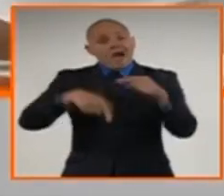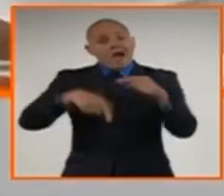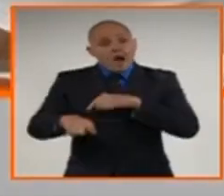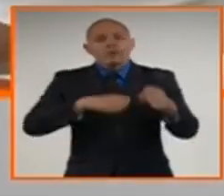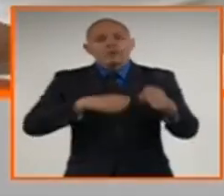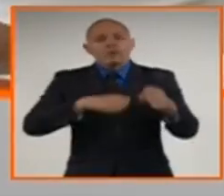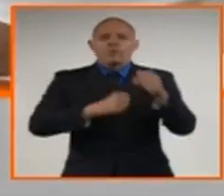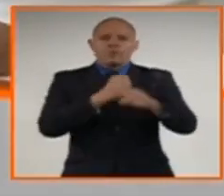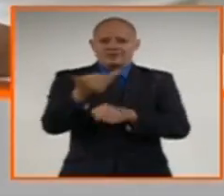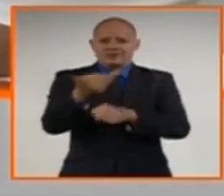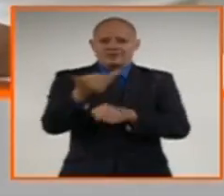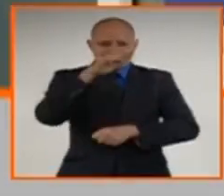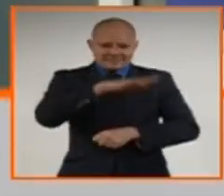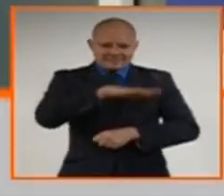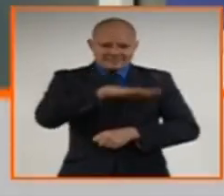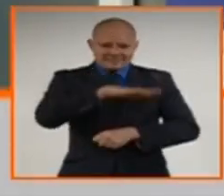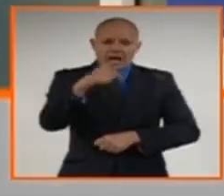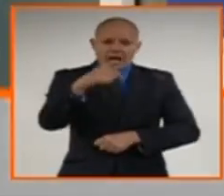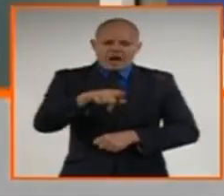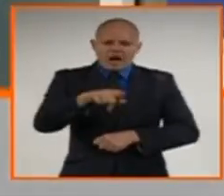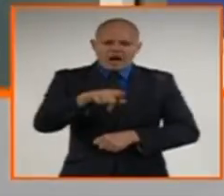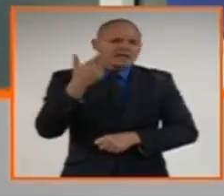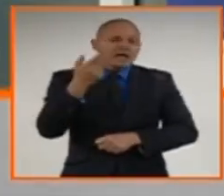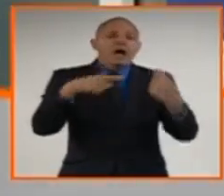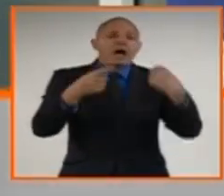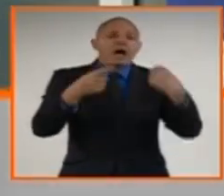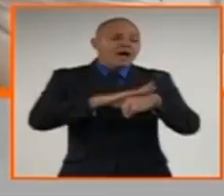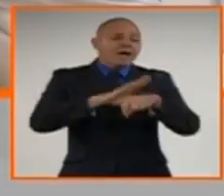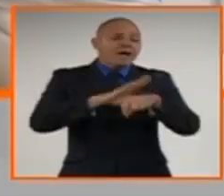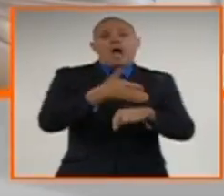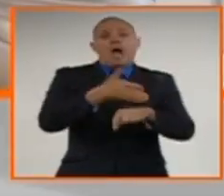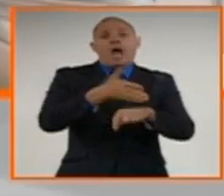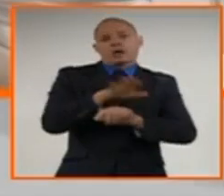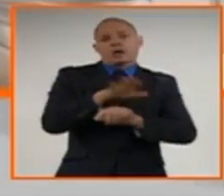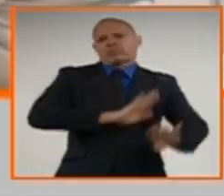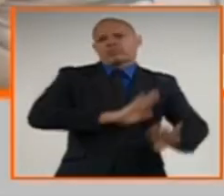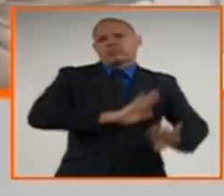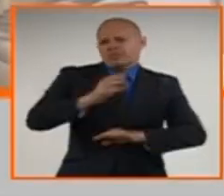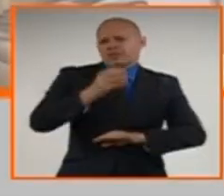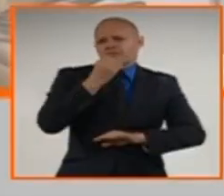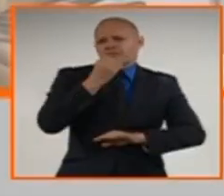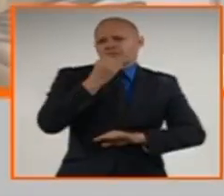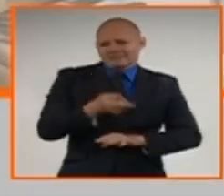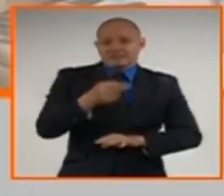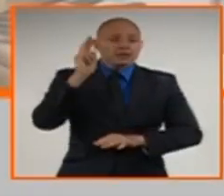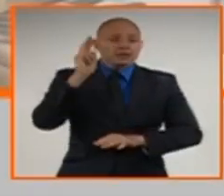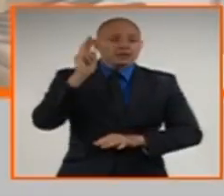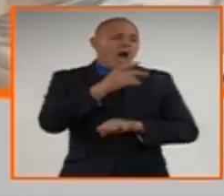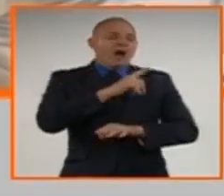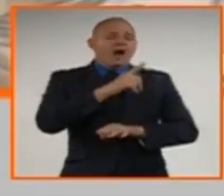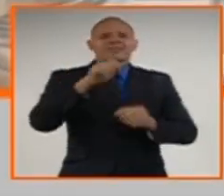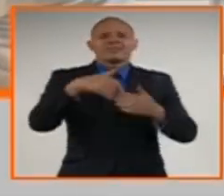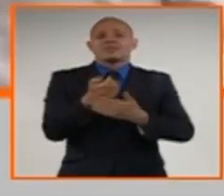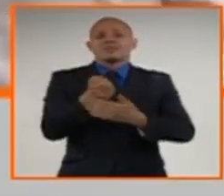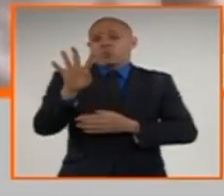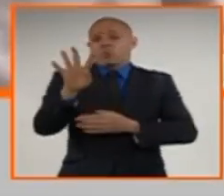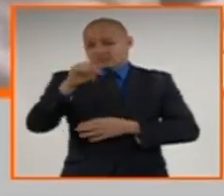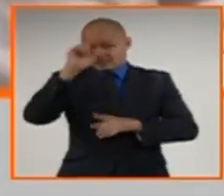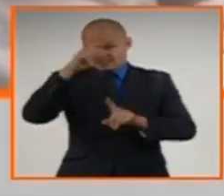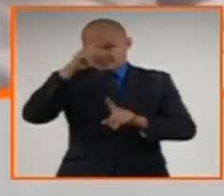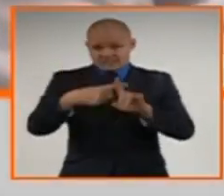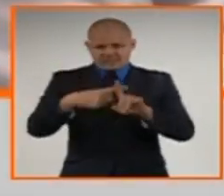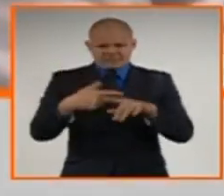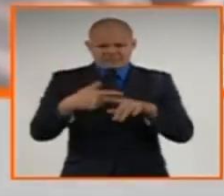nos abrió el camino para ese hito que ocurrió el 4 de septiembre. Yo recuerdo que el 4 de